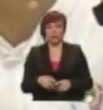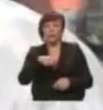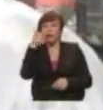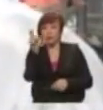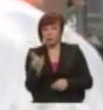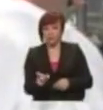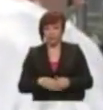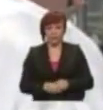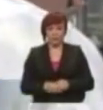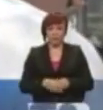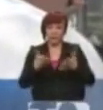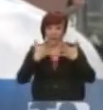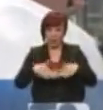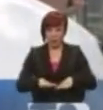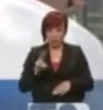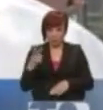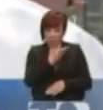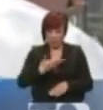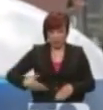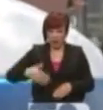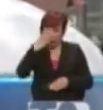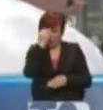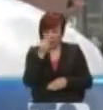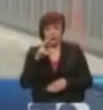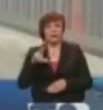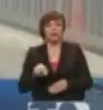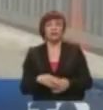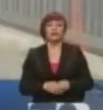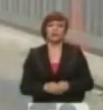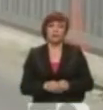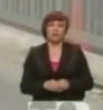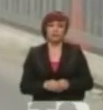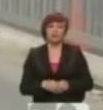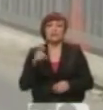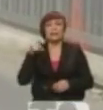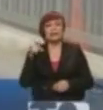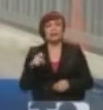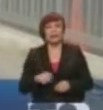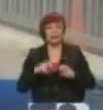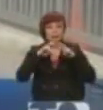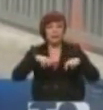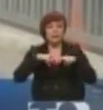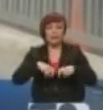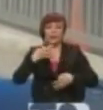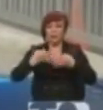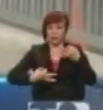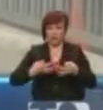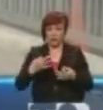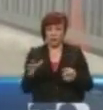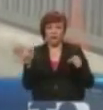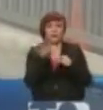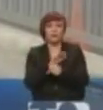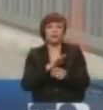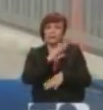actores. No termina todo con Glass, no empezó todo con él tampoco. Hay que investigar desde la justicia de manera